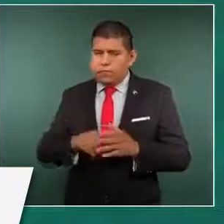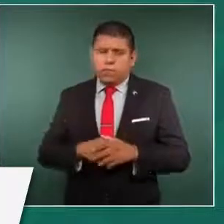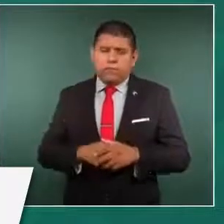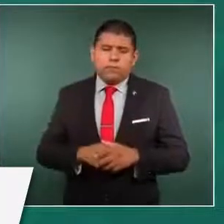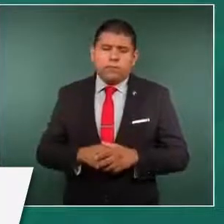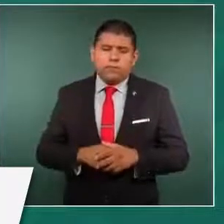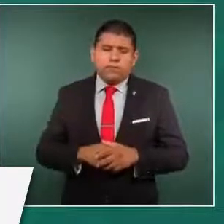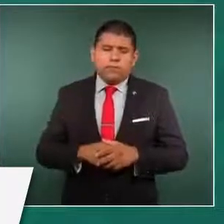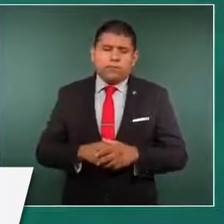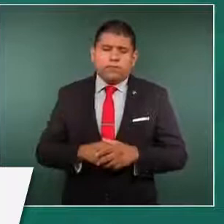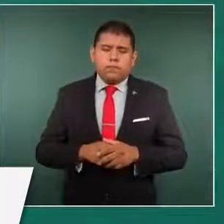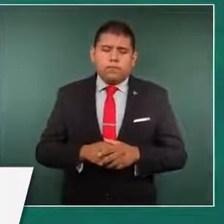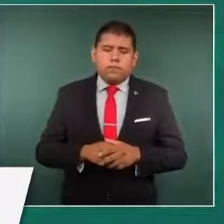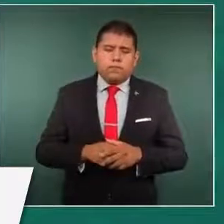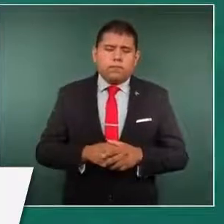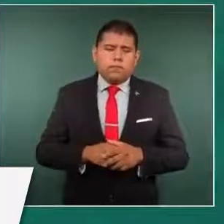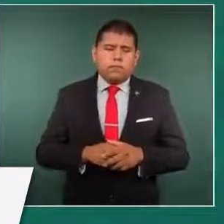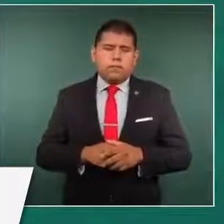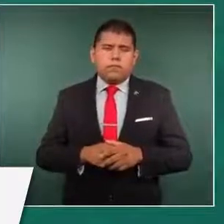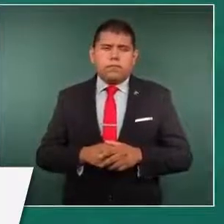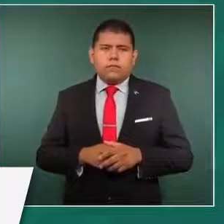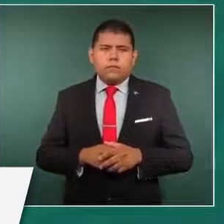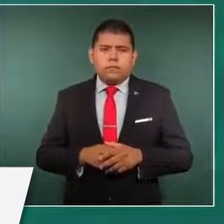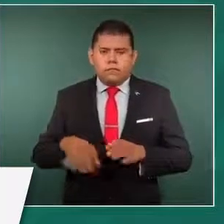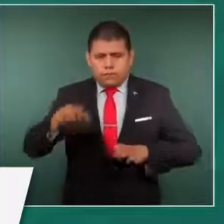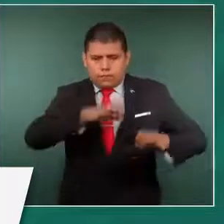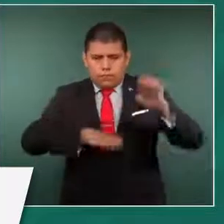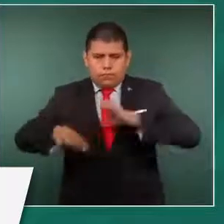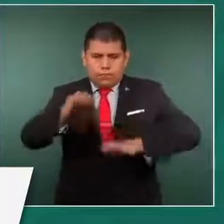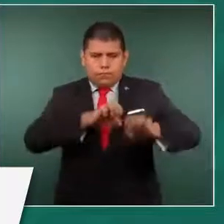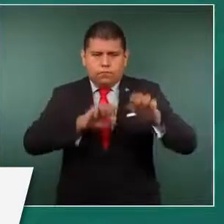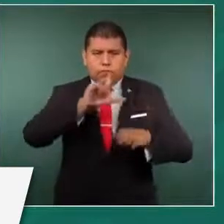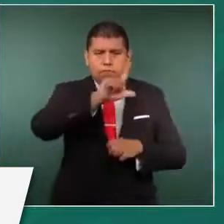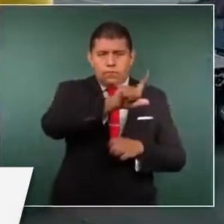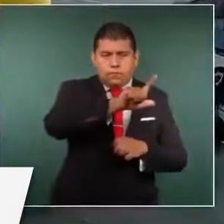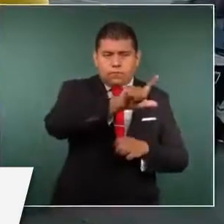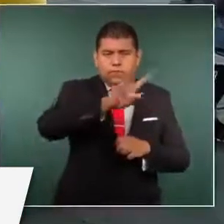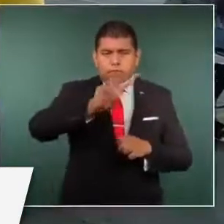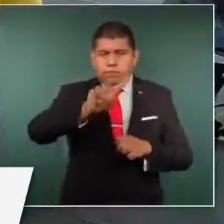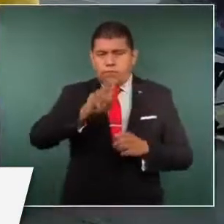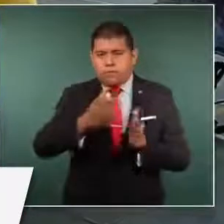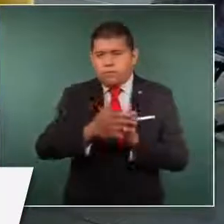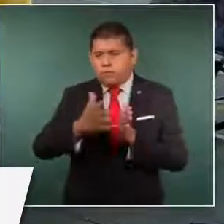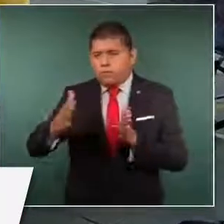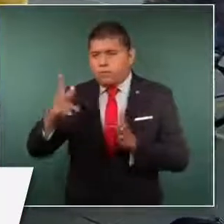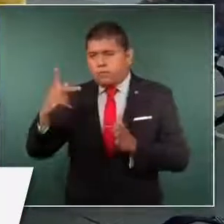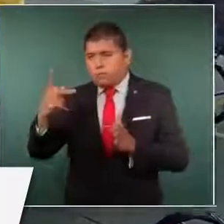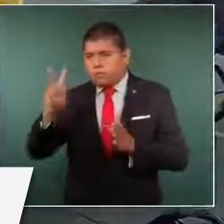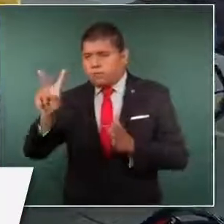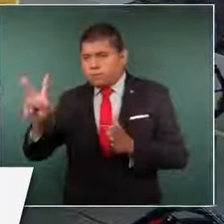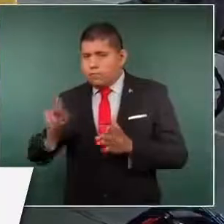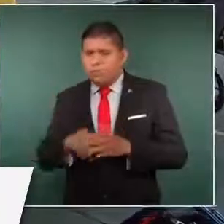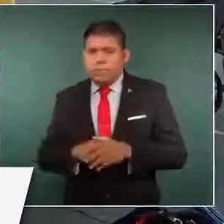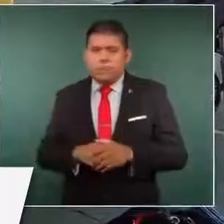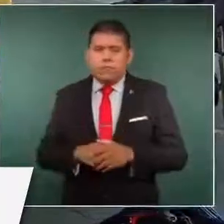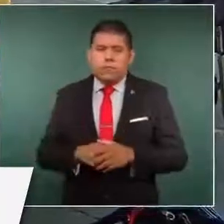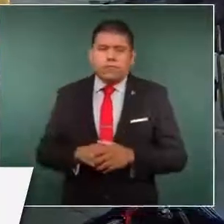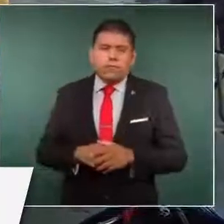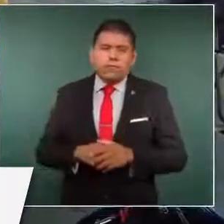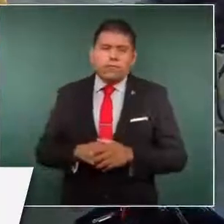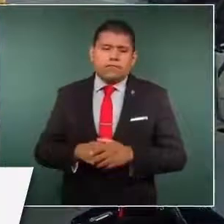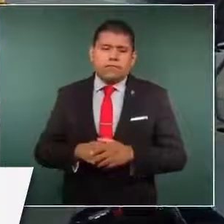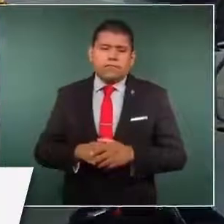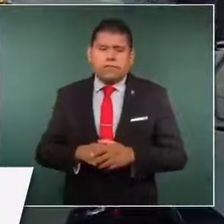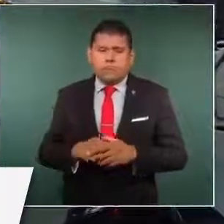Es una empresa, la de Las Varas Puerto Vallarta, seria, han tenido